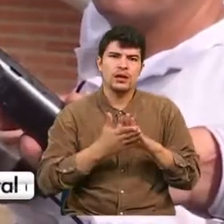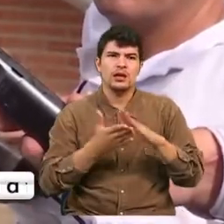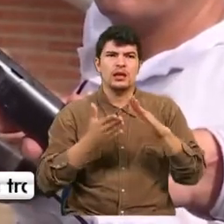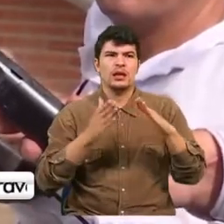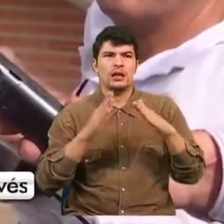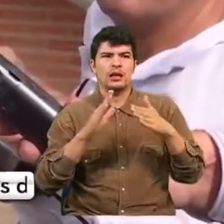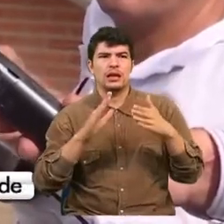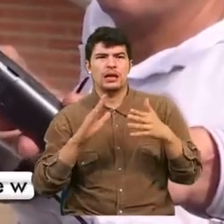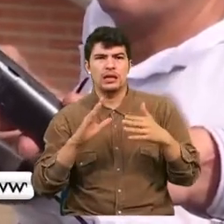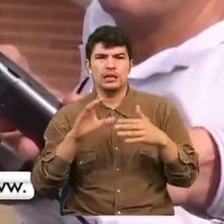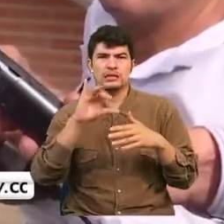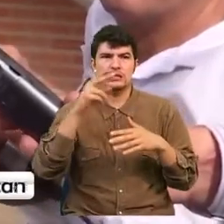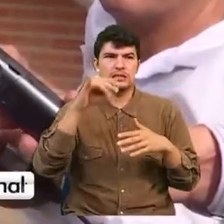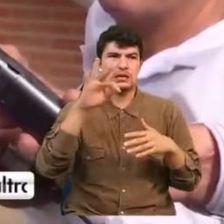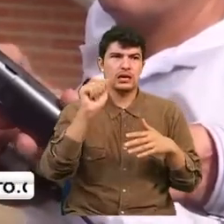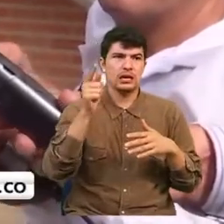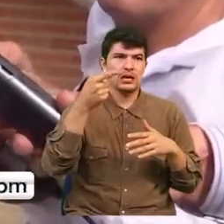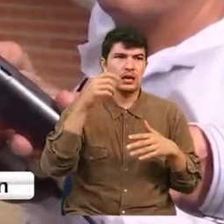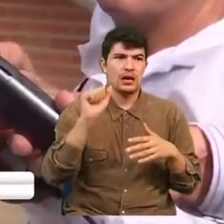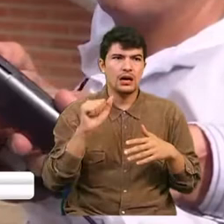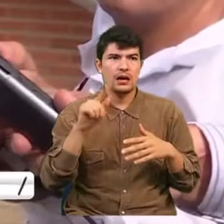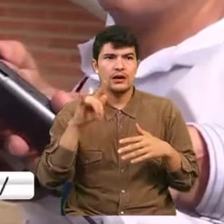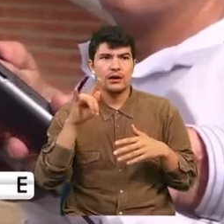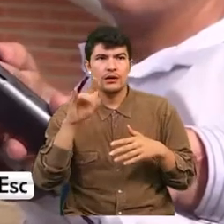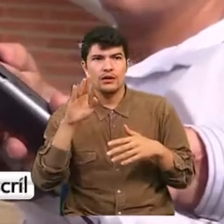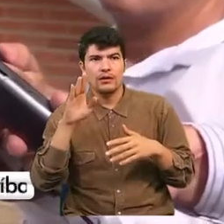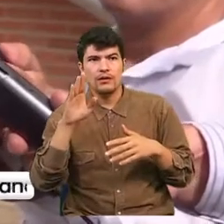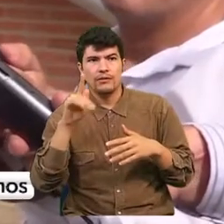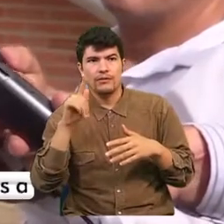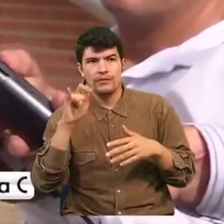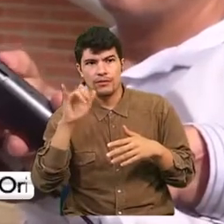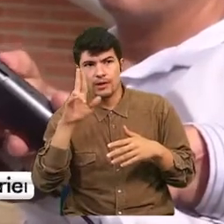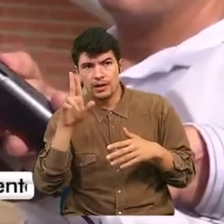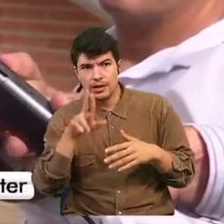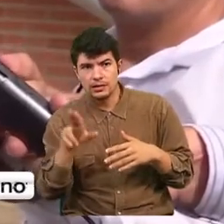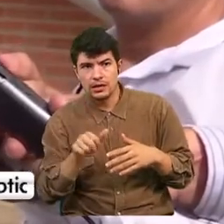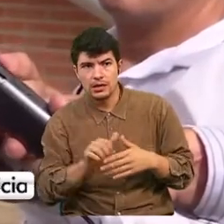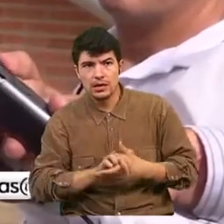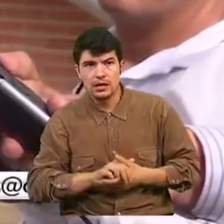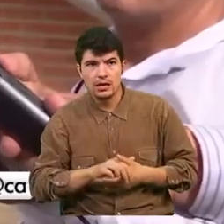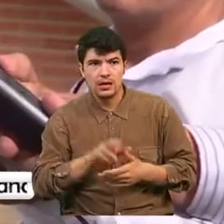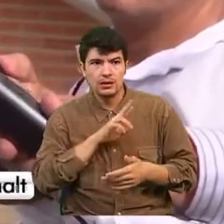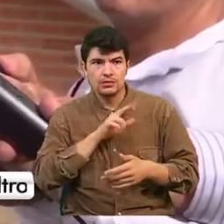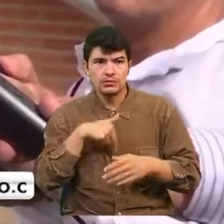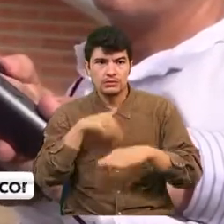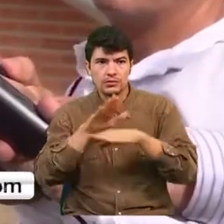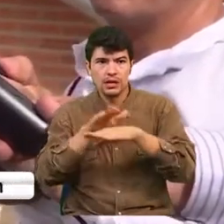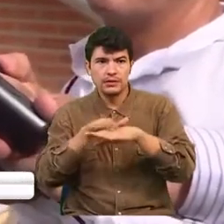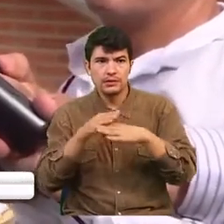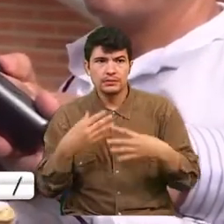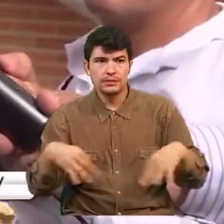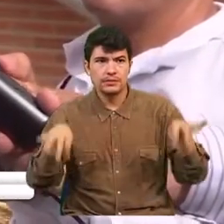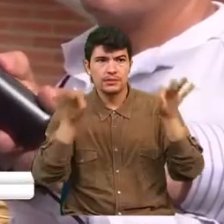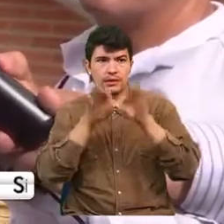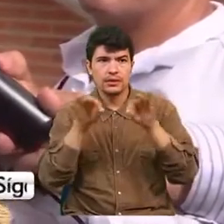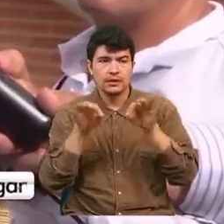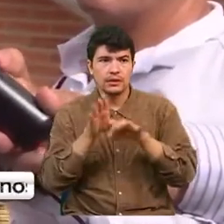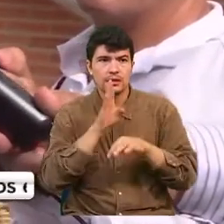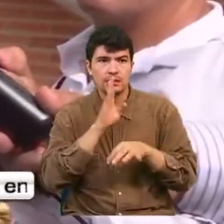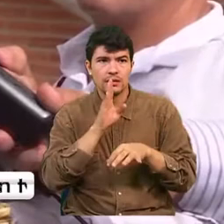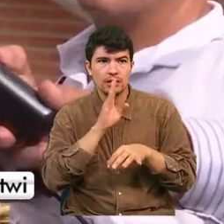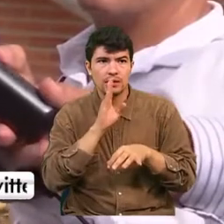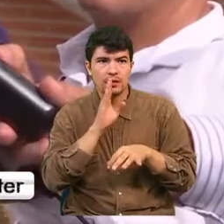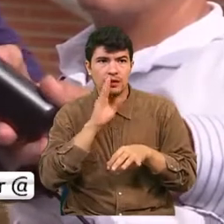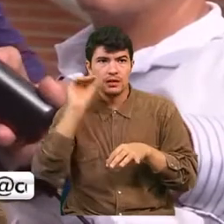Chipatá, con Landazuri, con Websa y aquí con Barbosa, que tenemos anuncios importantes como lo que tiene que ver con el Centro Vida, un asocio con recursos